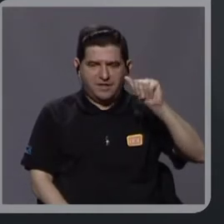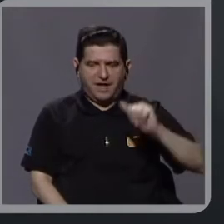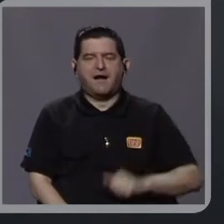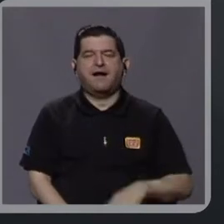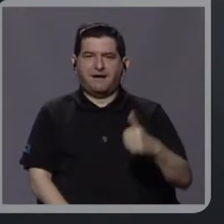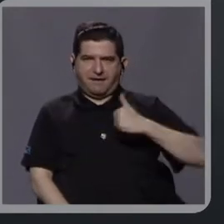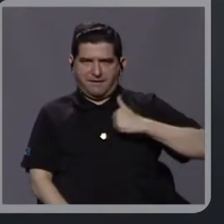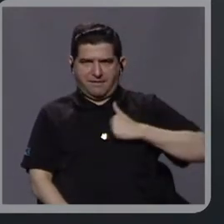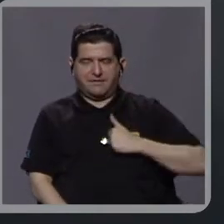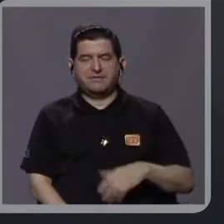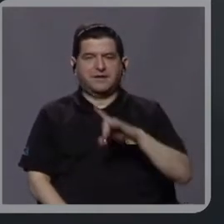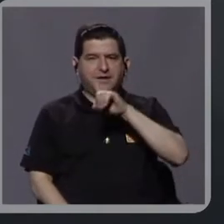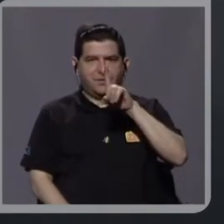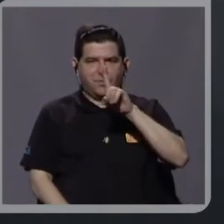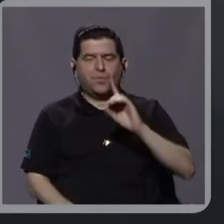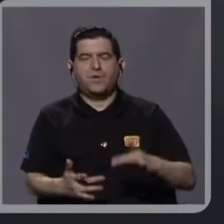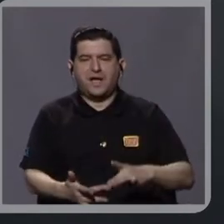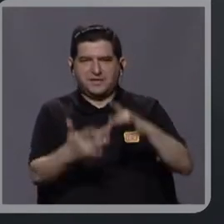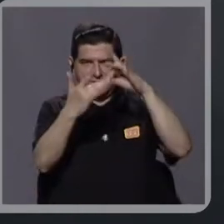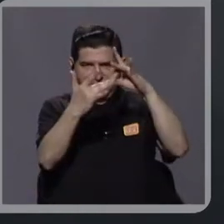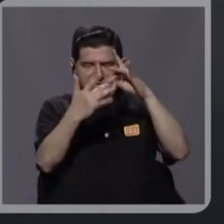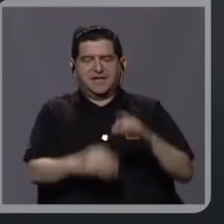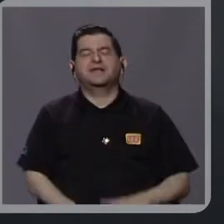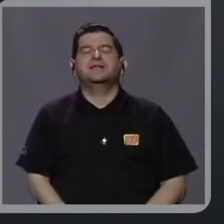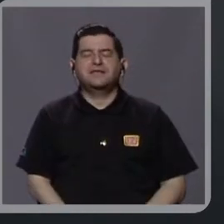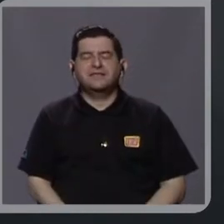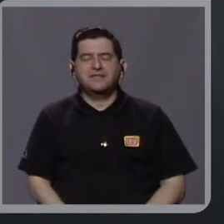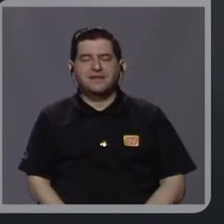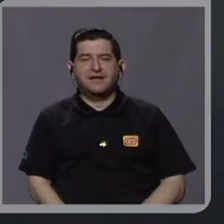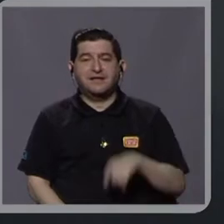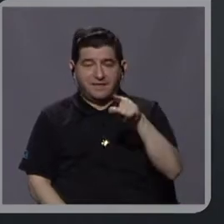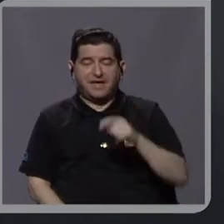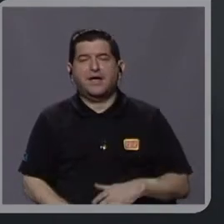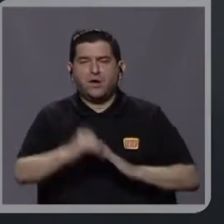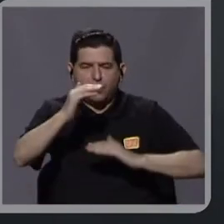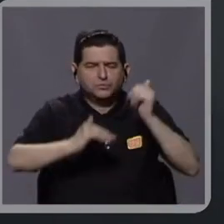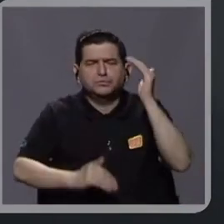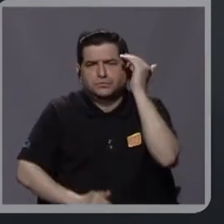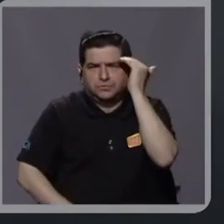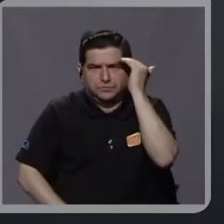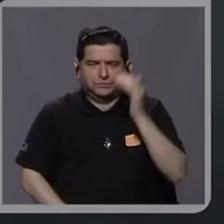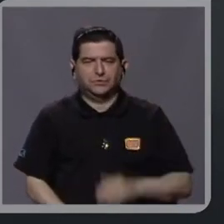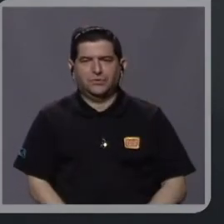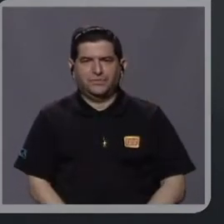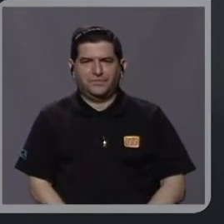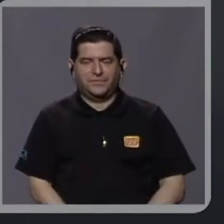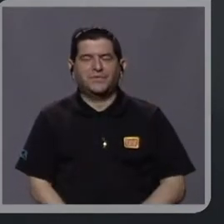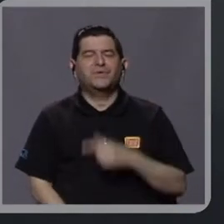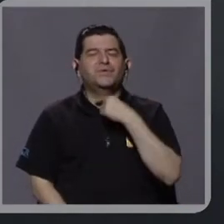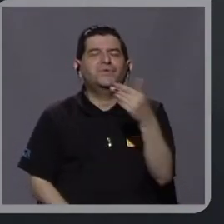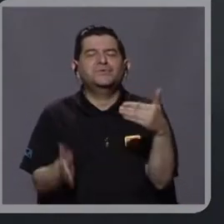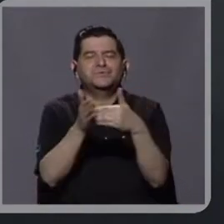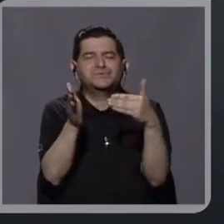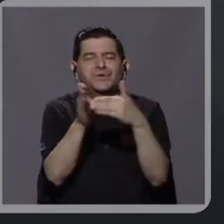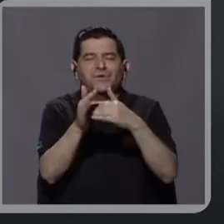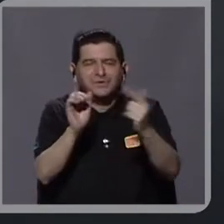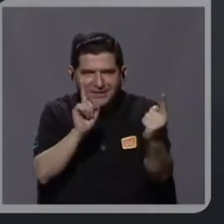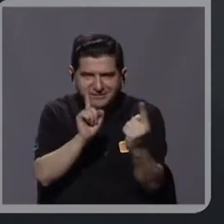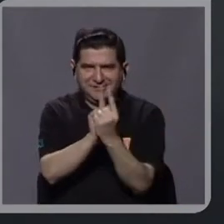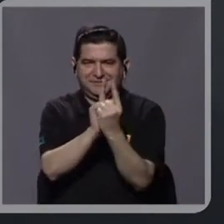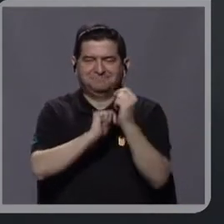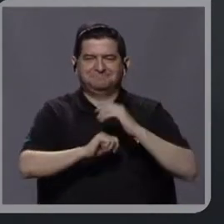en economía política y estimo lógica con julio un placer volver me reencontrar como ésta hola